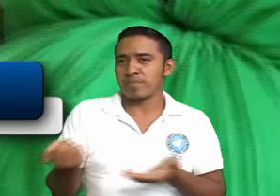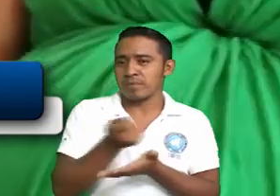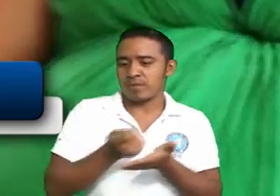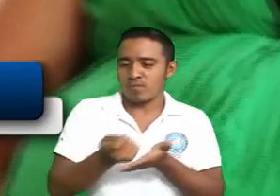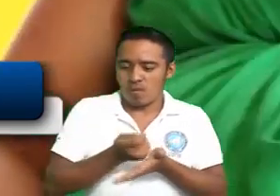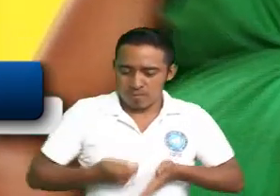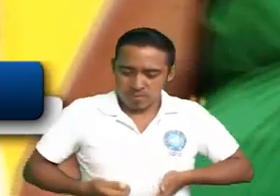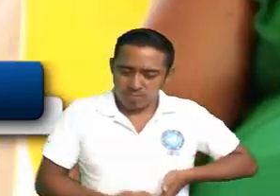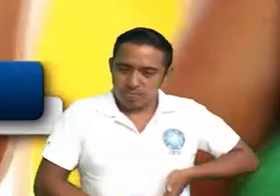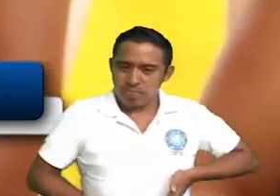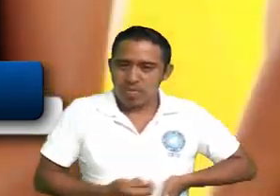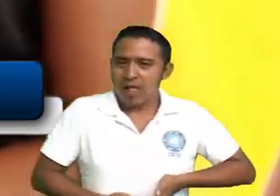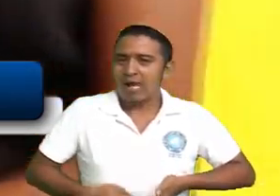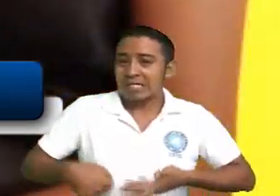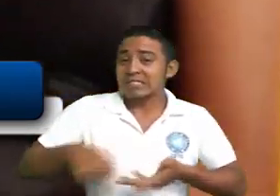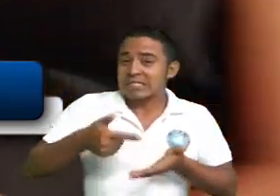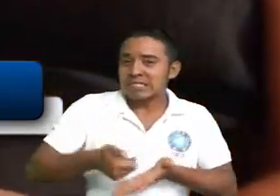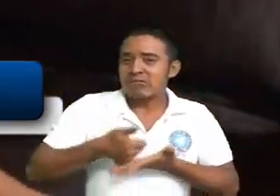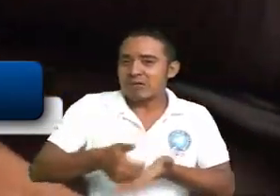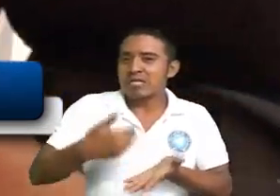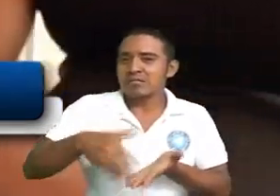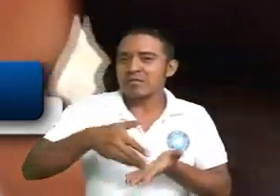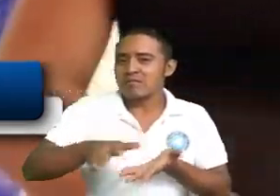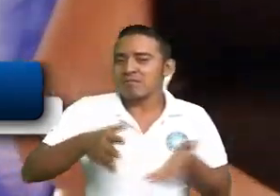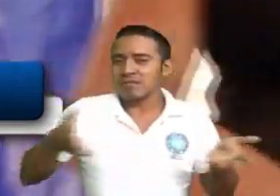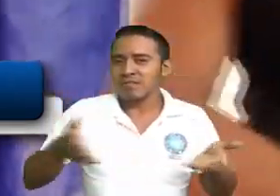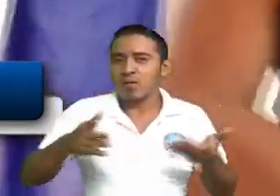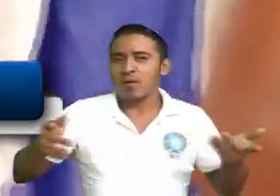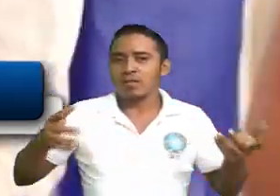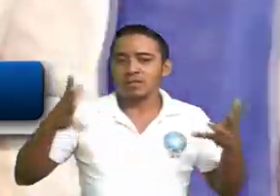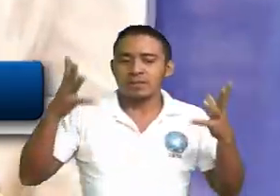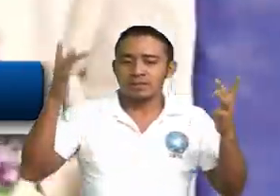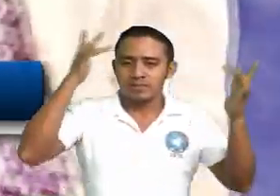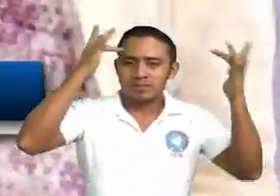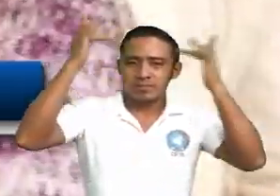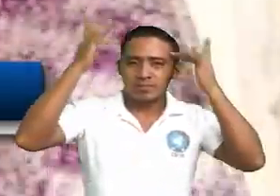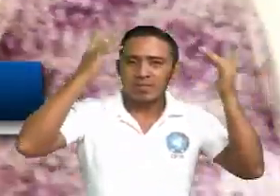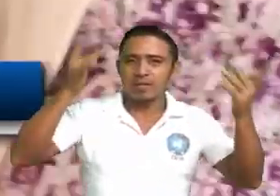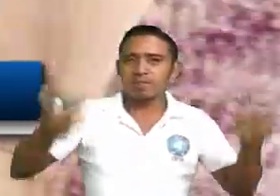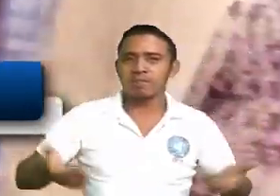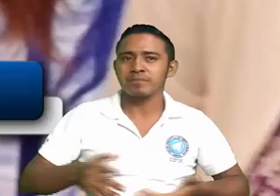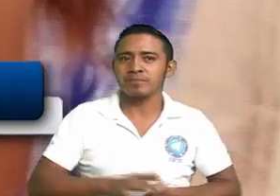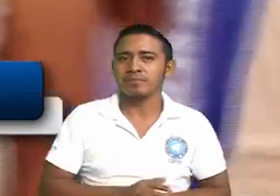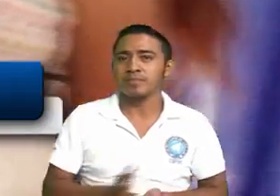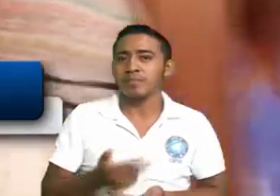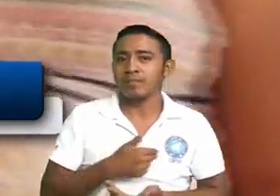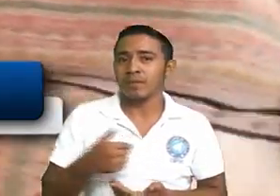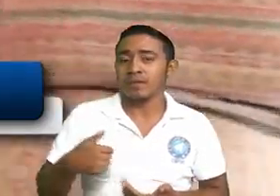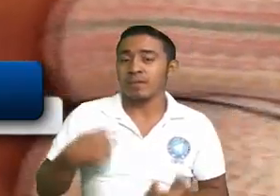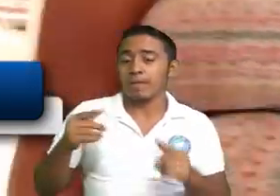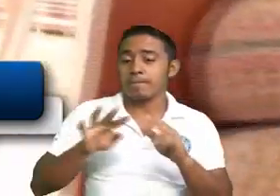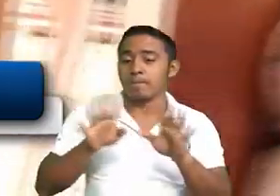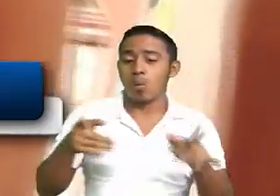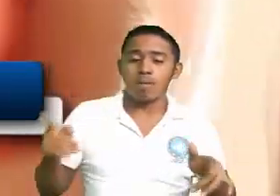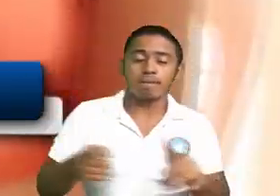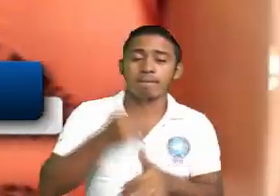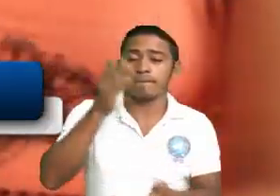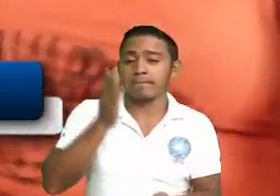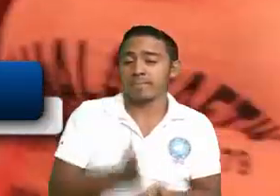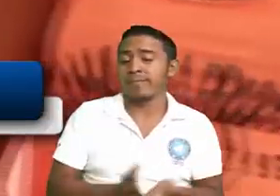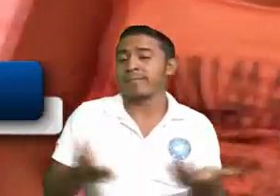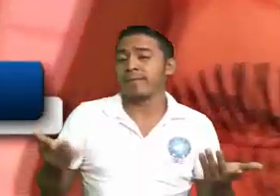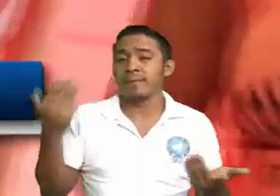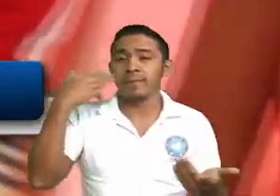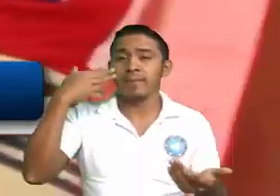del estrés, precisamente por llegar a ser madre por primera vez. O sea, documentar, fotografiarse, el tamaño de la